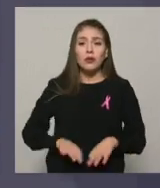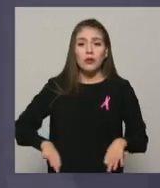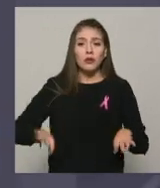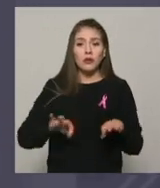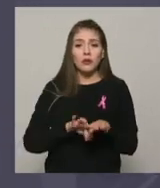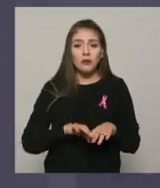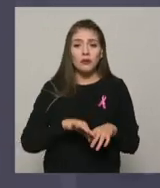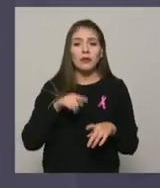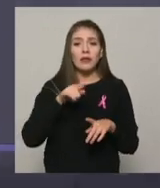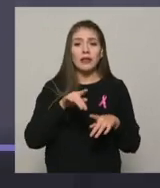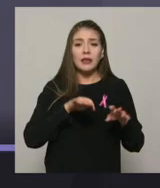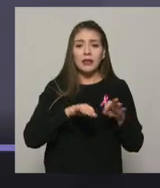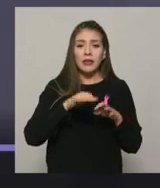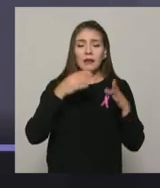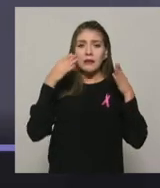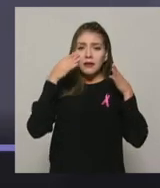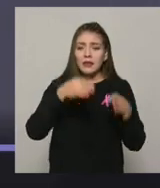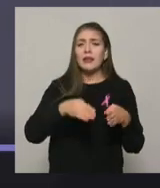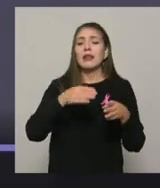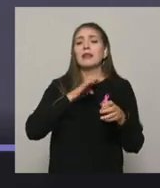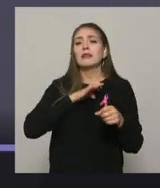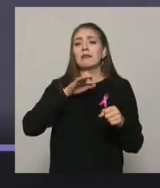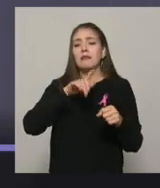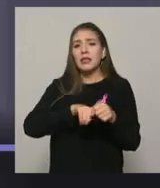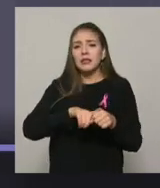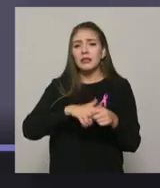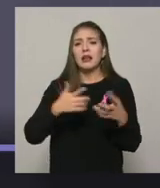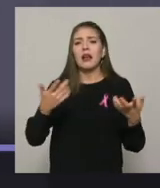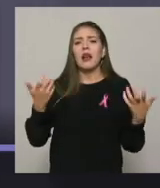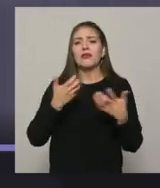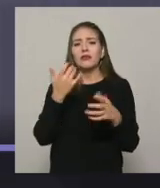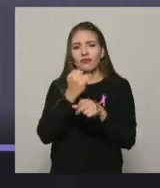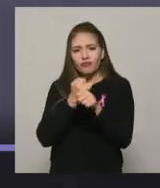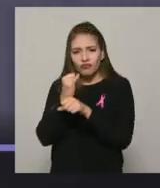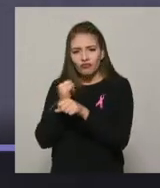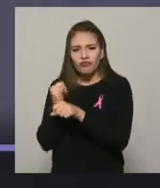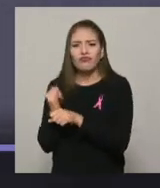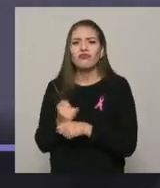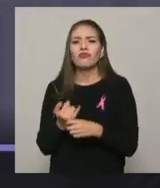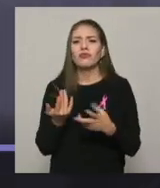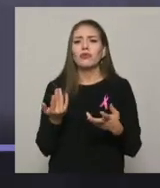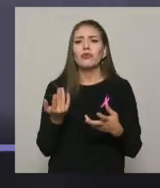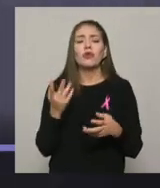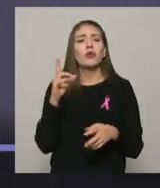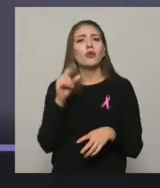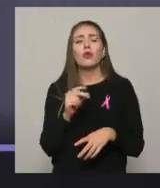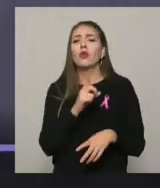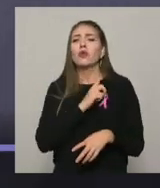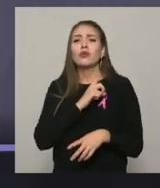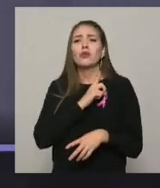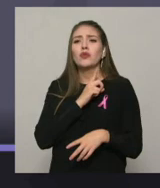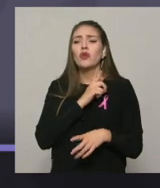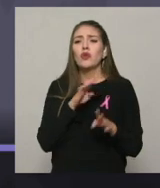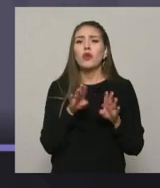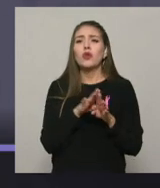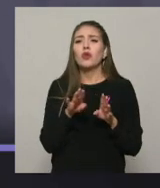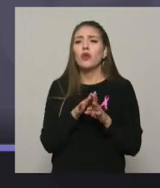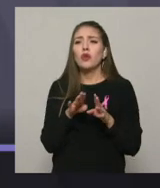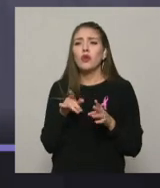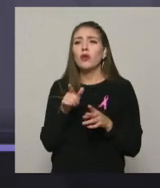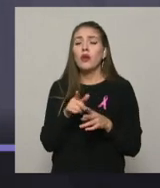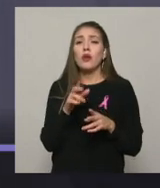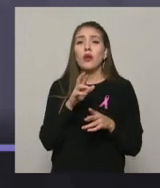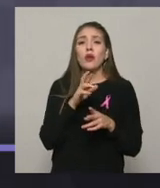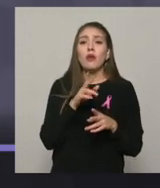más especializado, de formarnos mejor, de hacer investigación, que no necesariamente se tiene que reflejar en reportajes de largo aliento